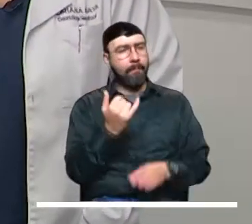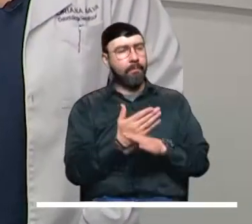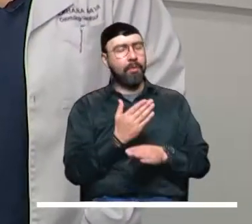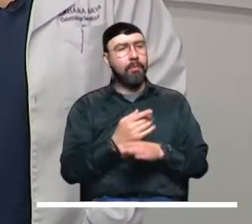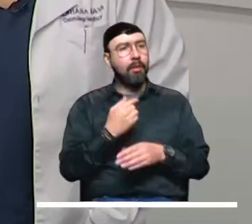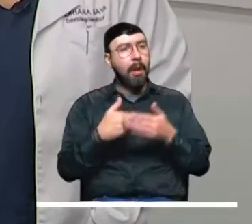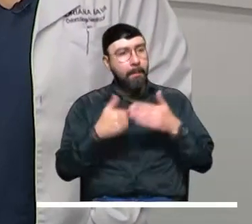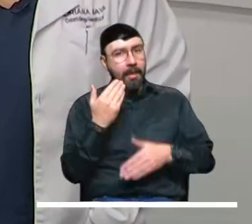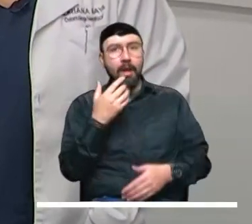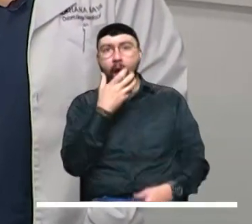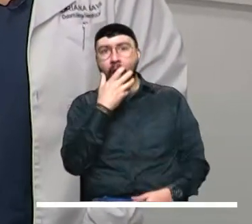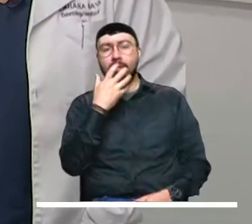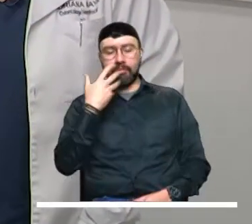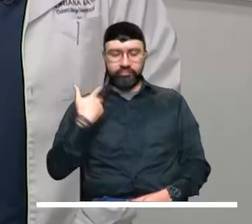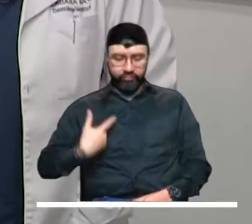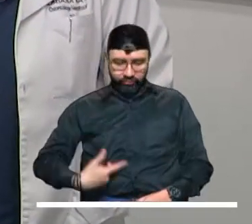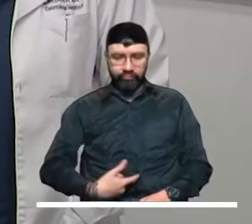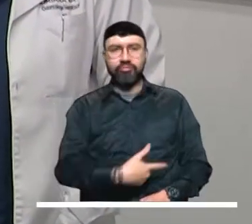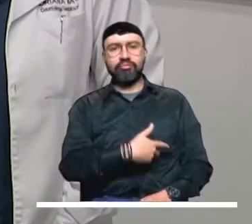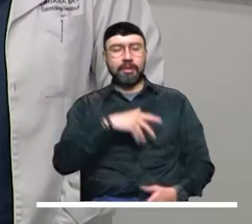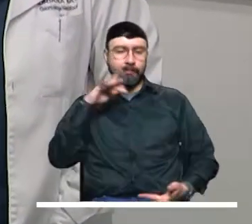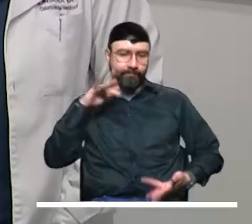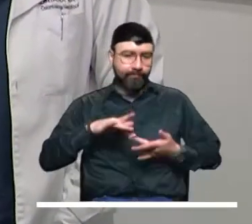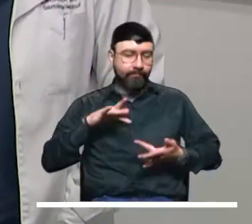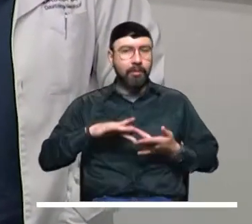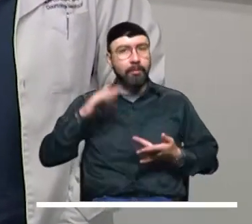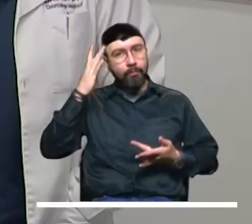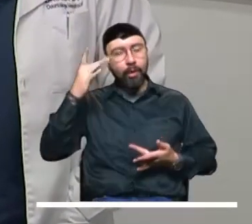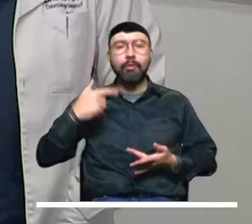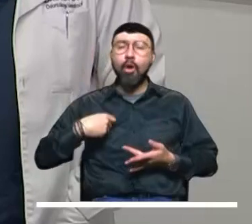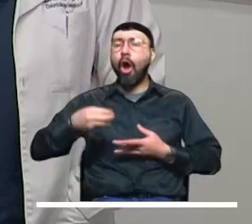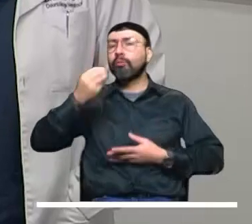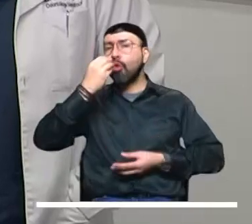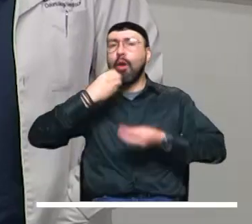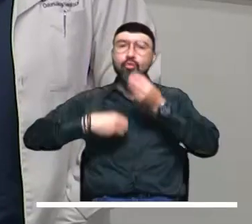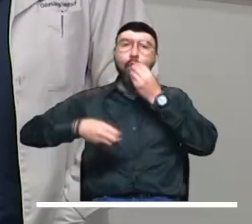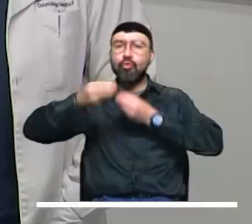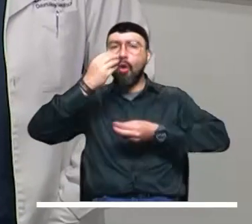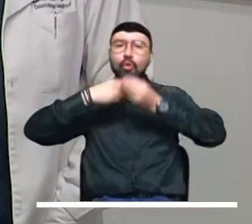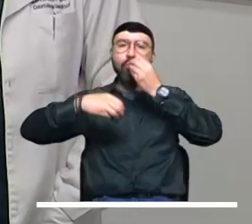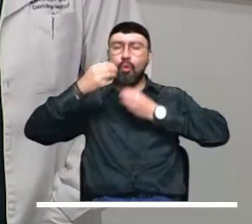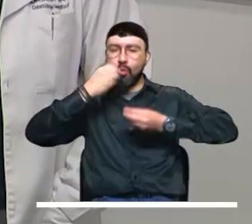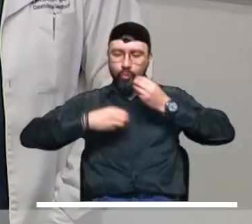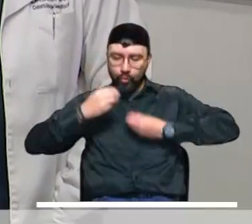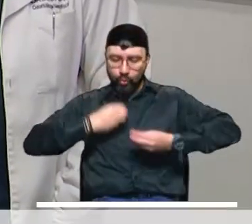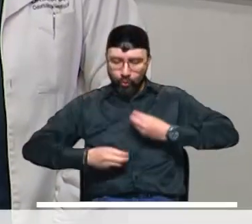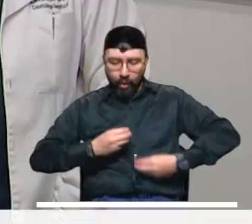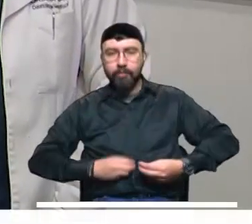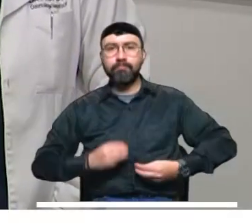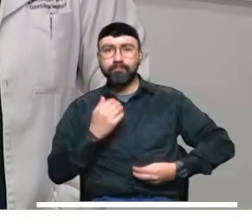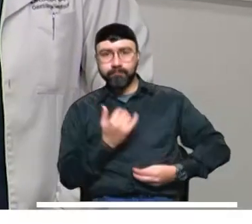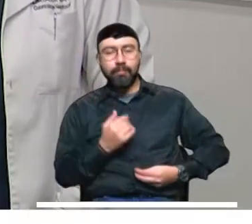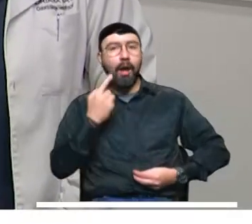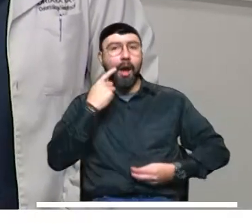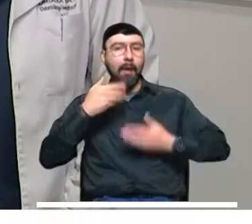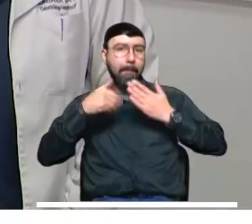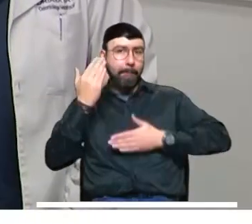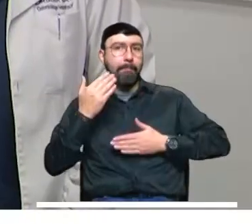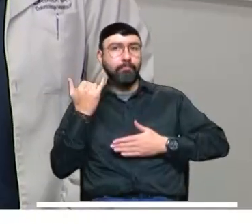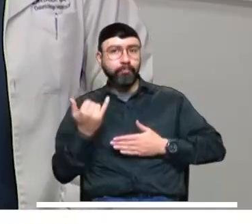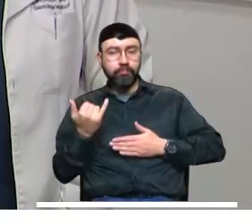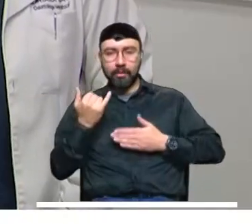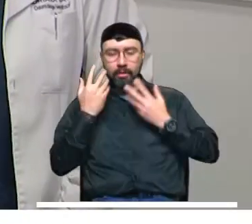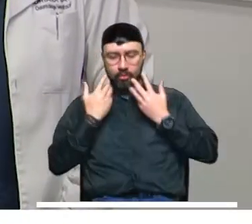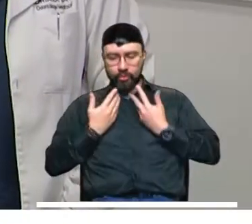acá termina en todo el cuerpo, porque por aquí es donde ingresamos todo lo de lo que nos nutrimos, de lo que nos alimentamos, y